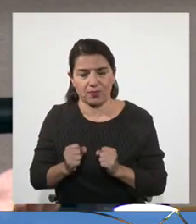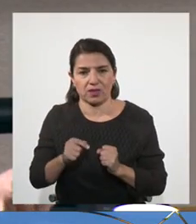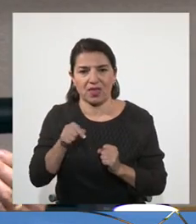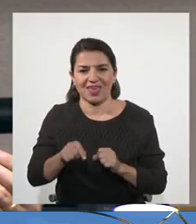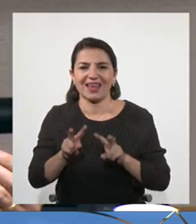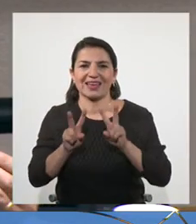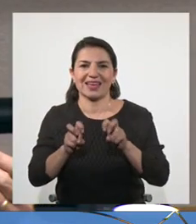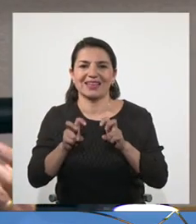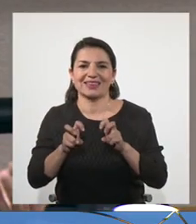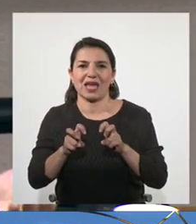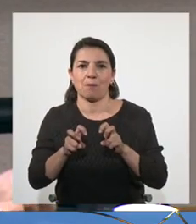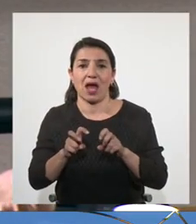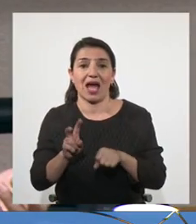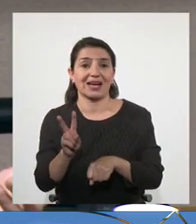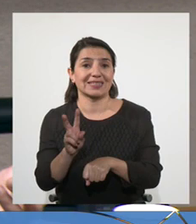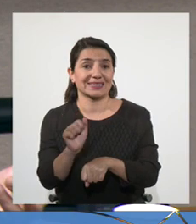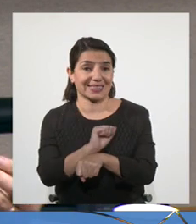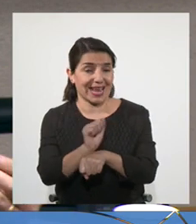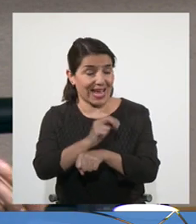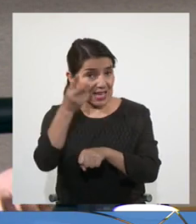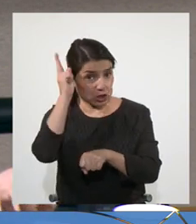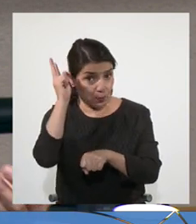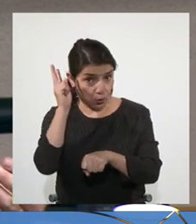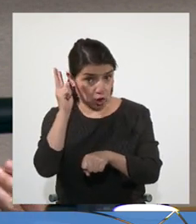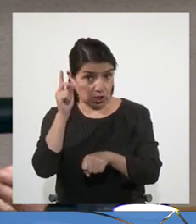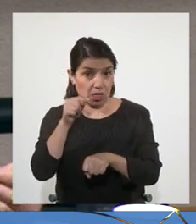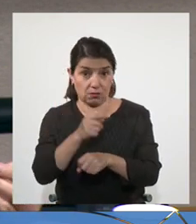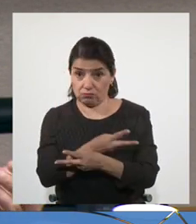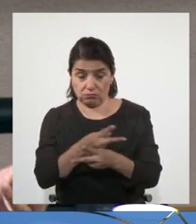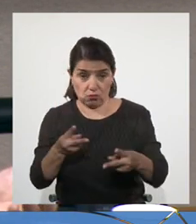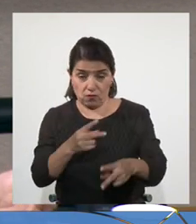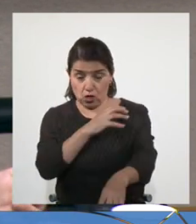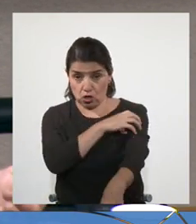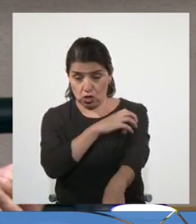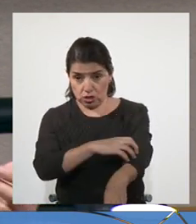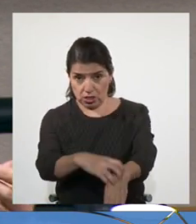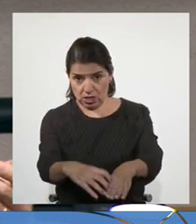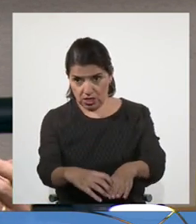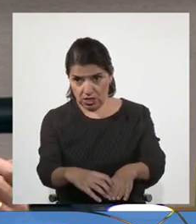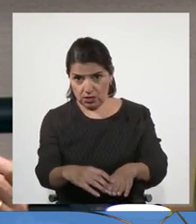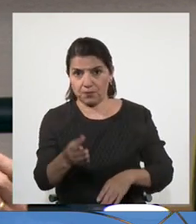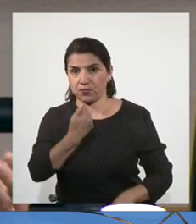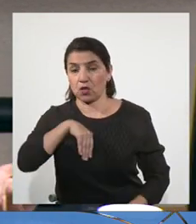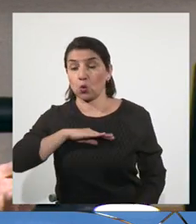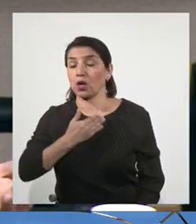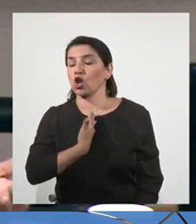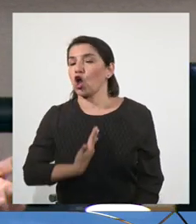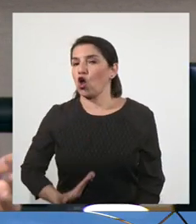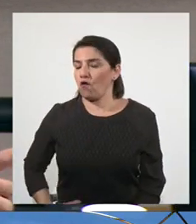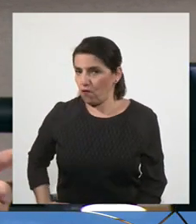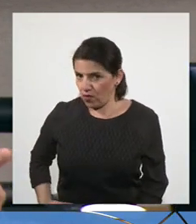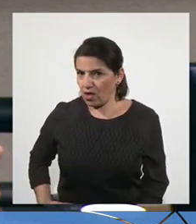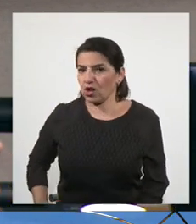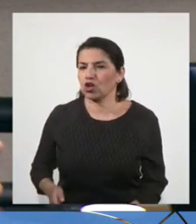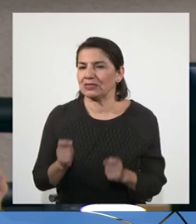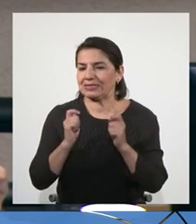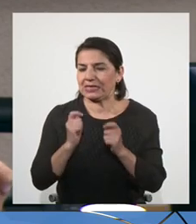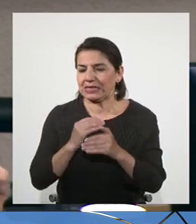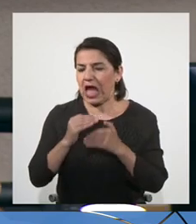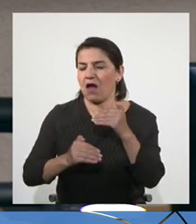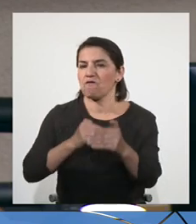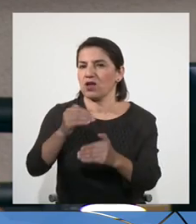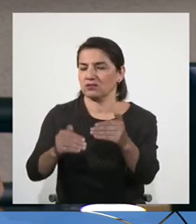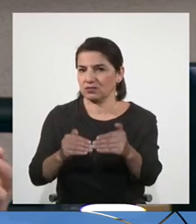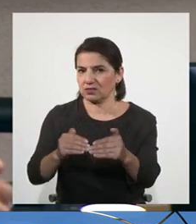en regiones. El tema de subsidio de transporte adulto mayor, que es un tema que ha puesto nuestro gobierno, creo que está tratando de avanzar en ese sentido.